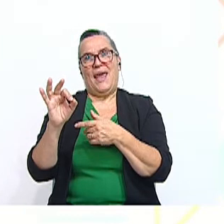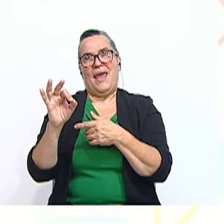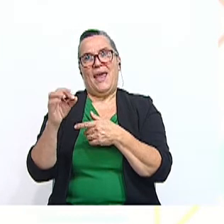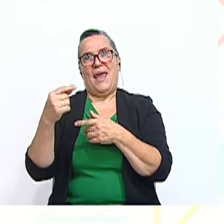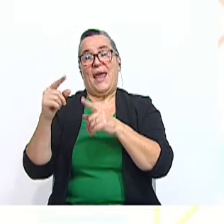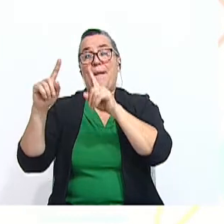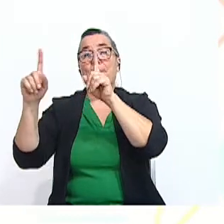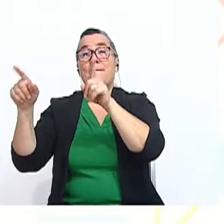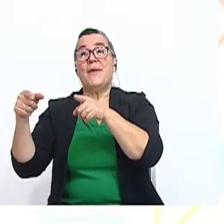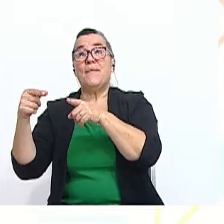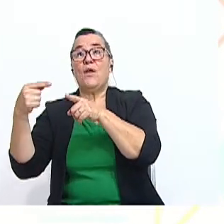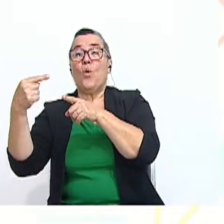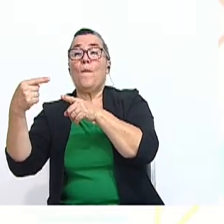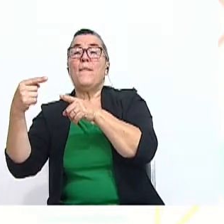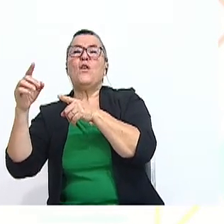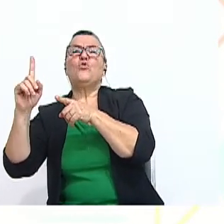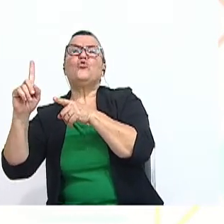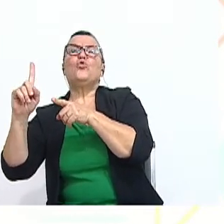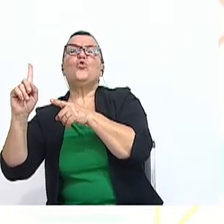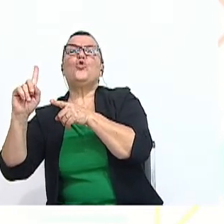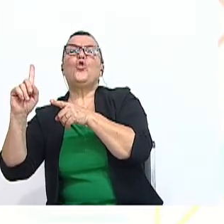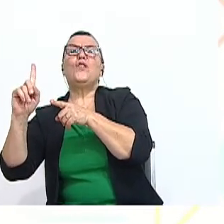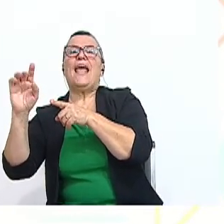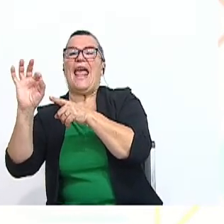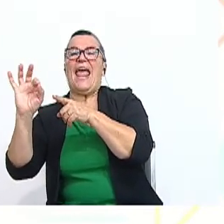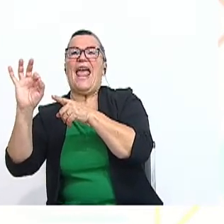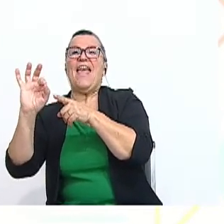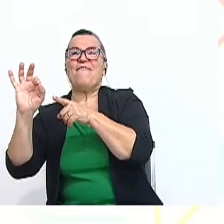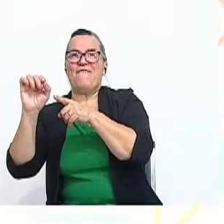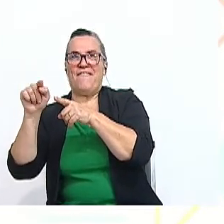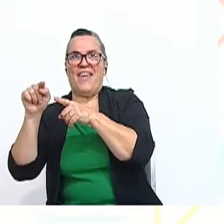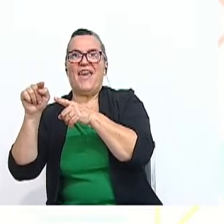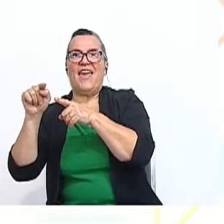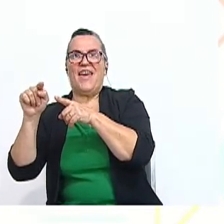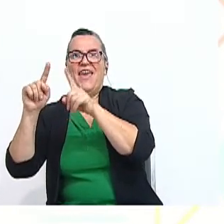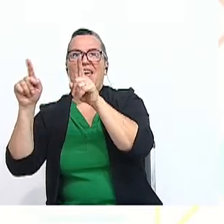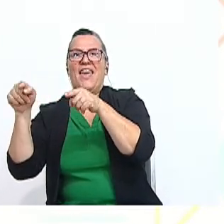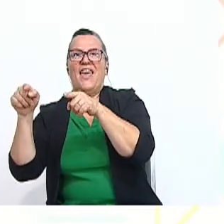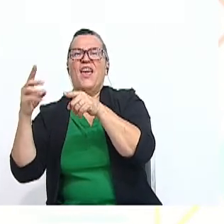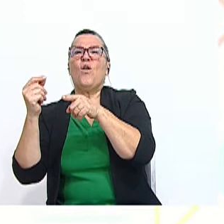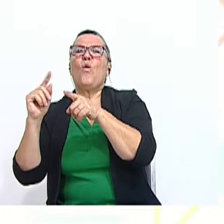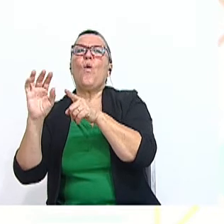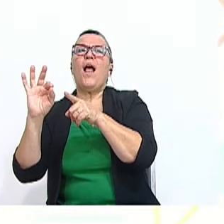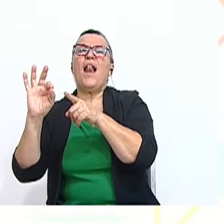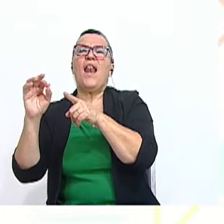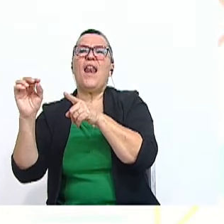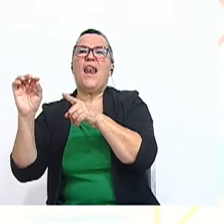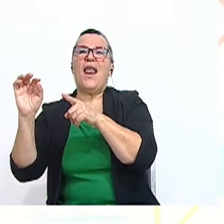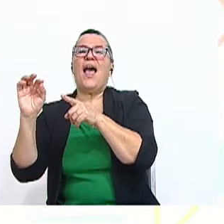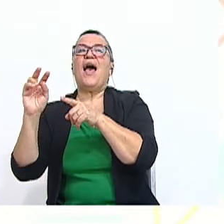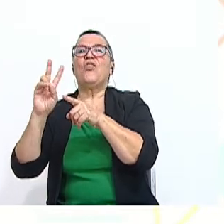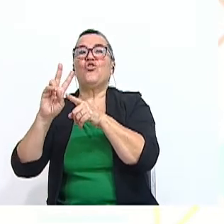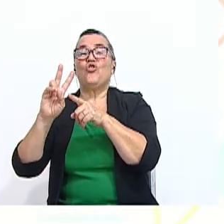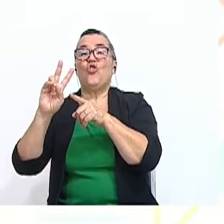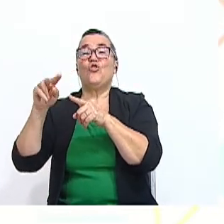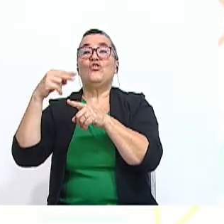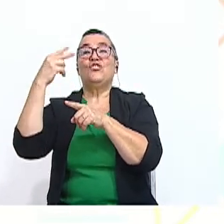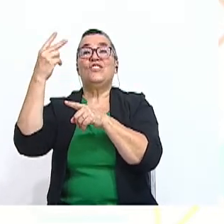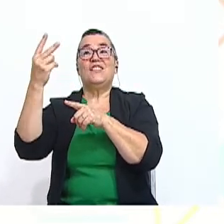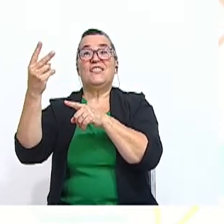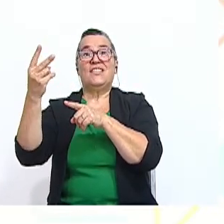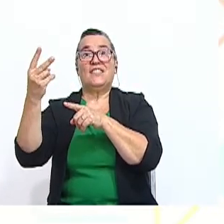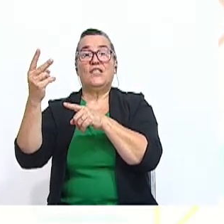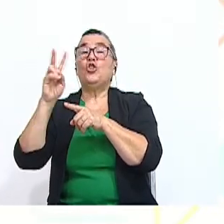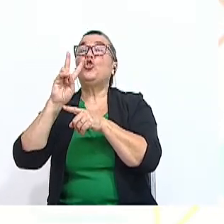evaluar -1 ¿en cuál función? En la función f. ¿Y cuál era la función f? 2x menos